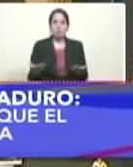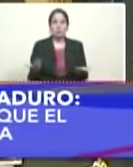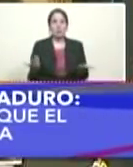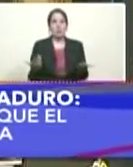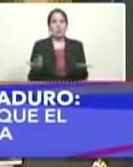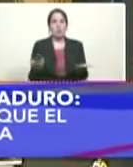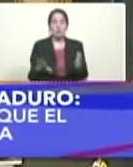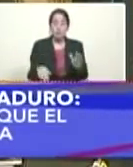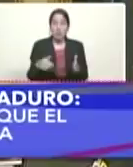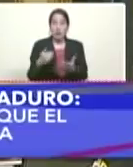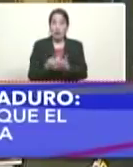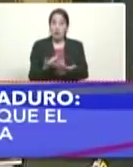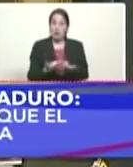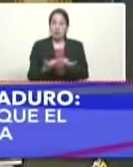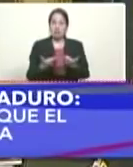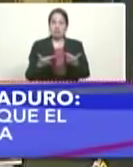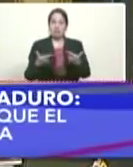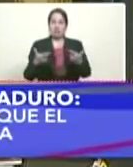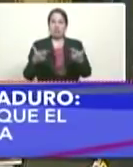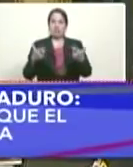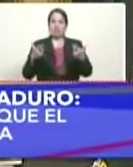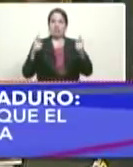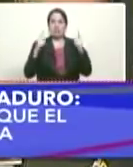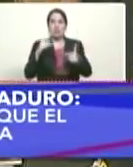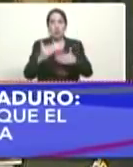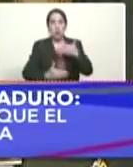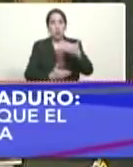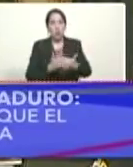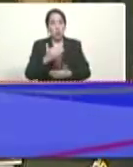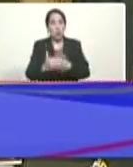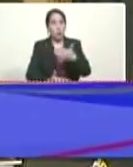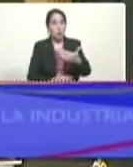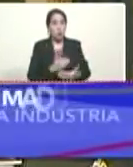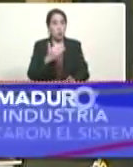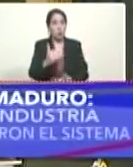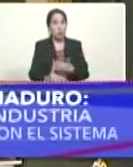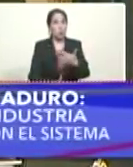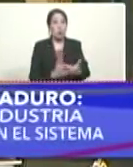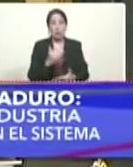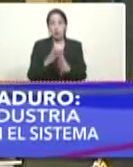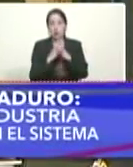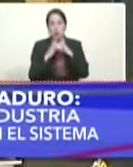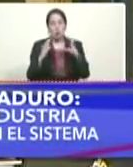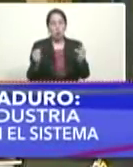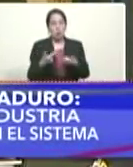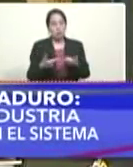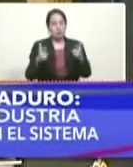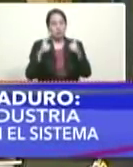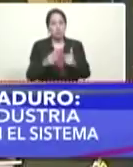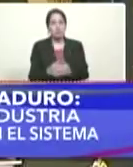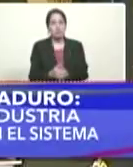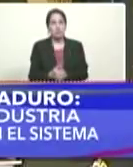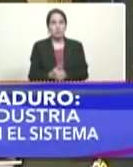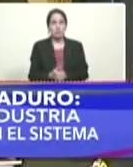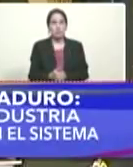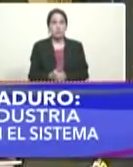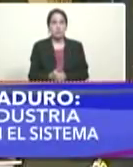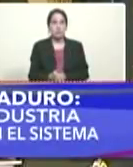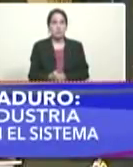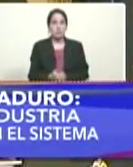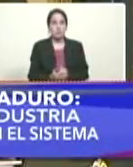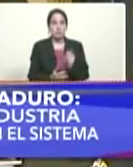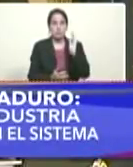hasta que fuimos liberando paso a paso fuimos liberando todo fuimos liberando